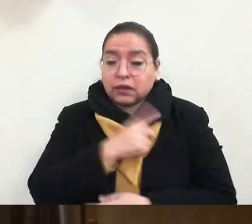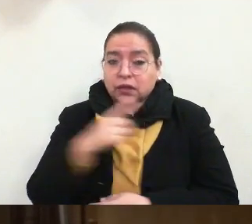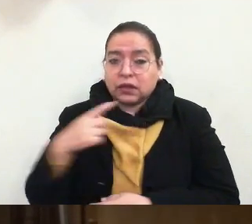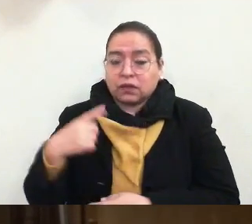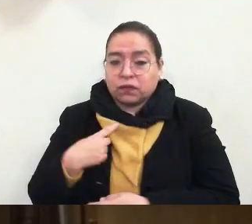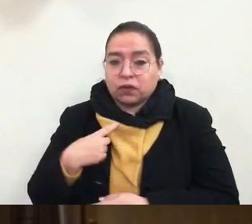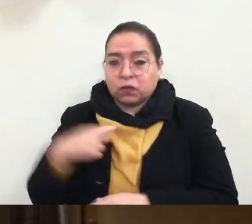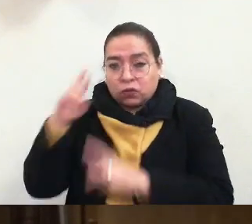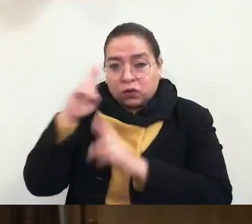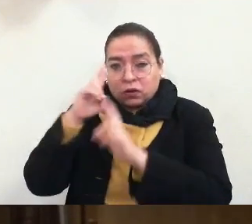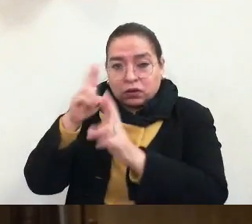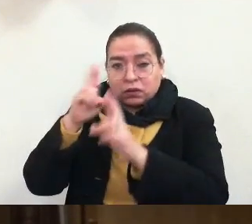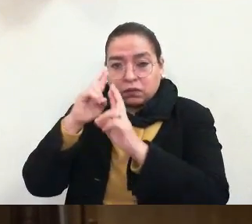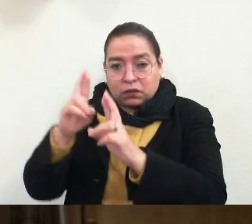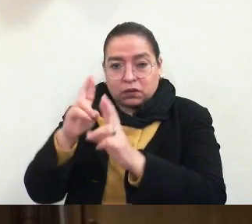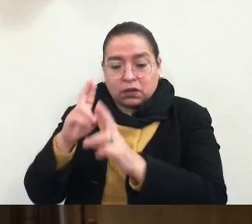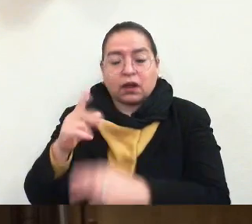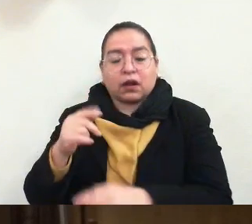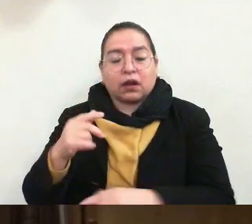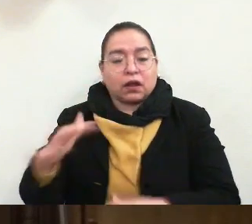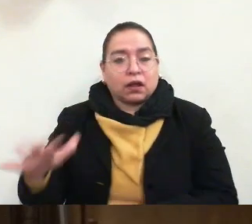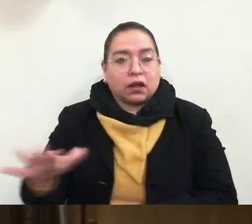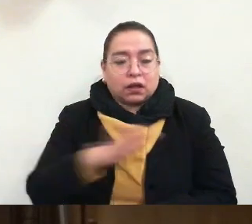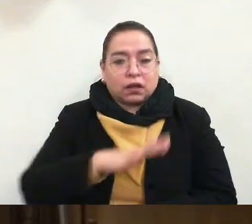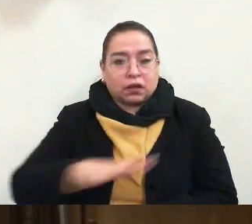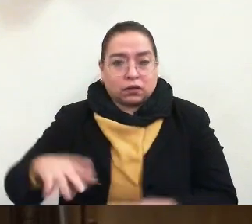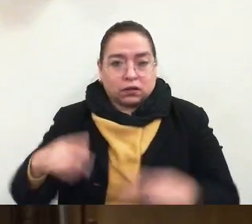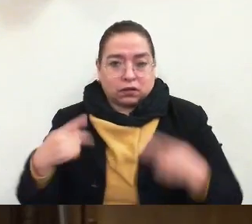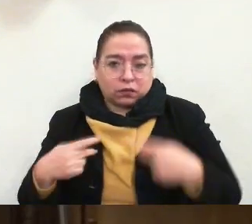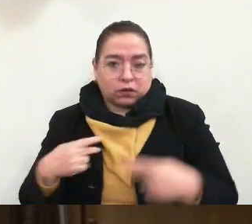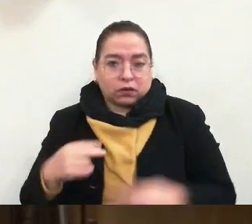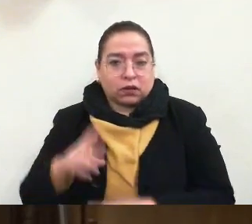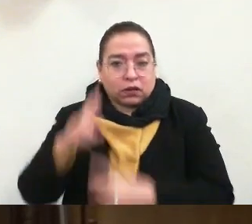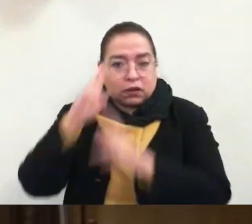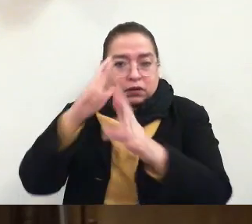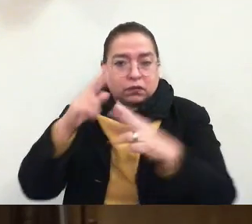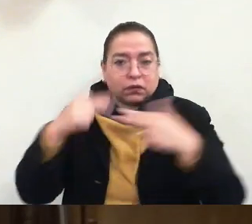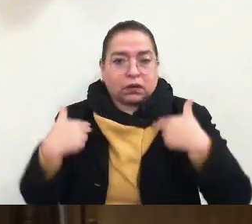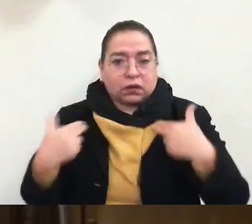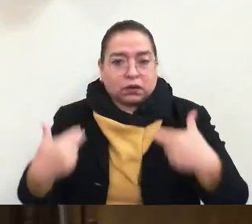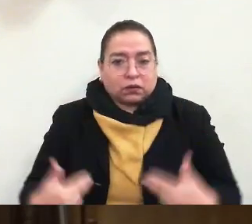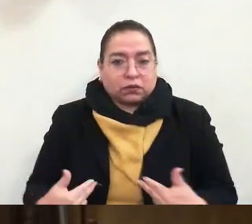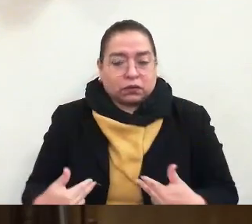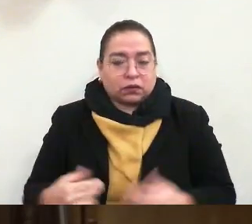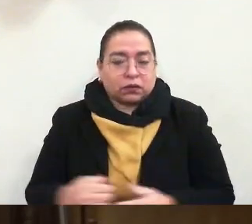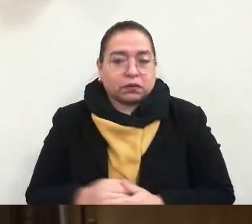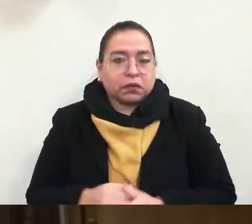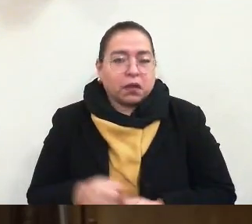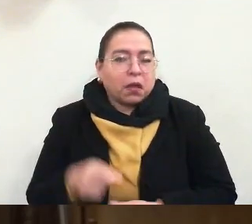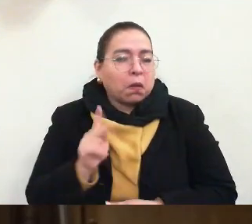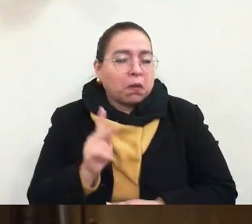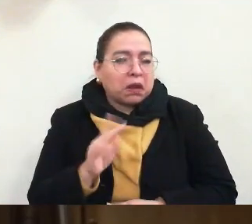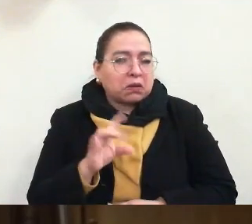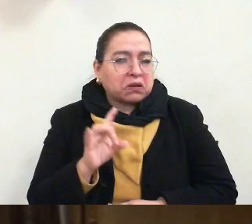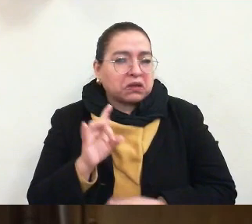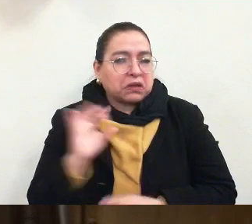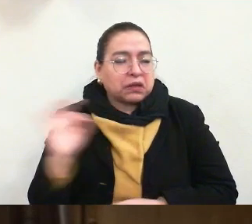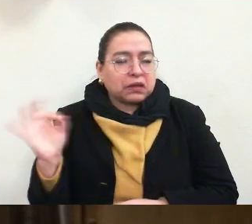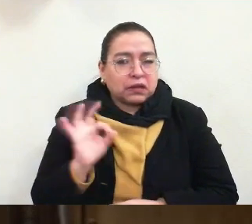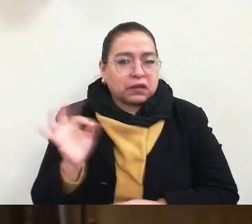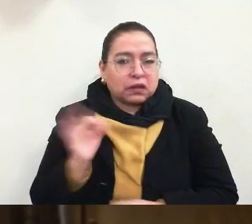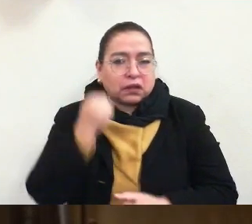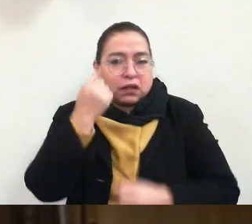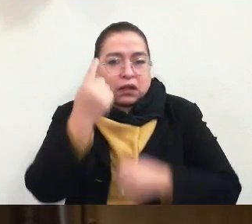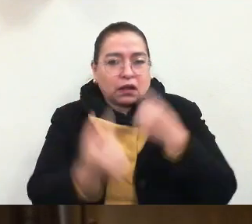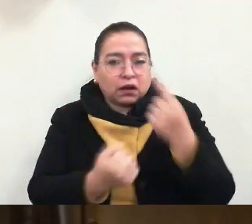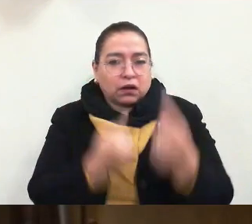que desprecia a alguien por cualquier situación no entenderá